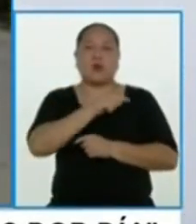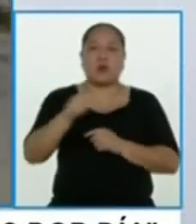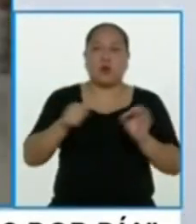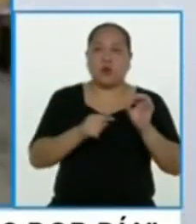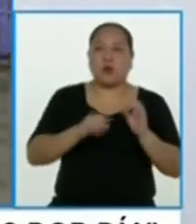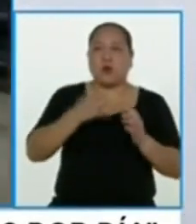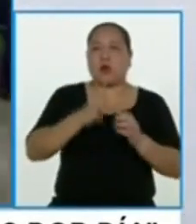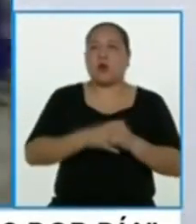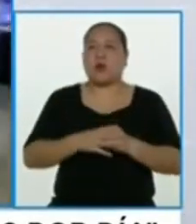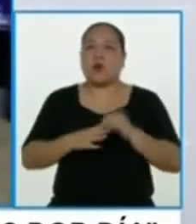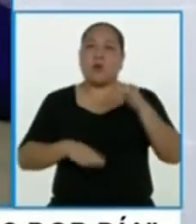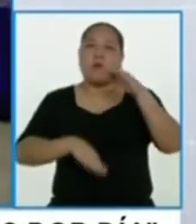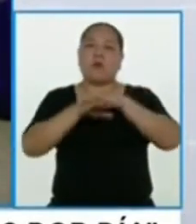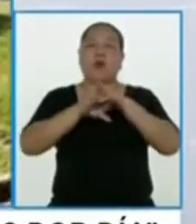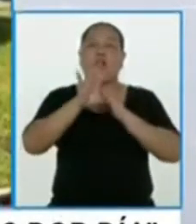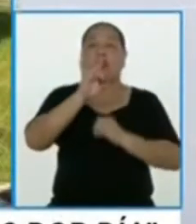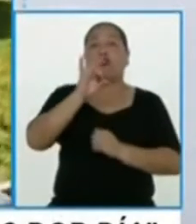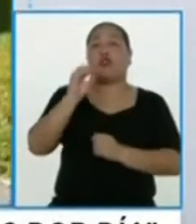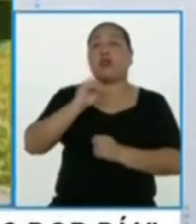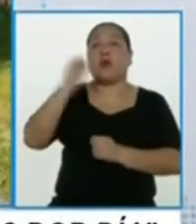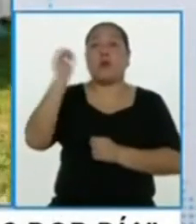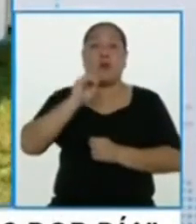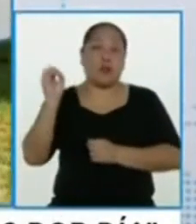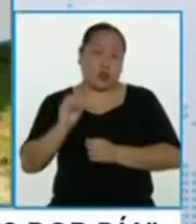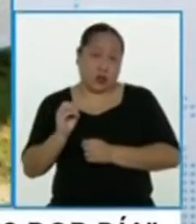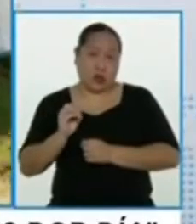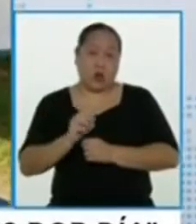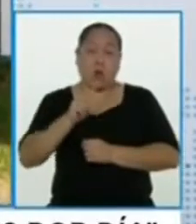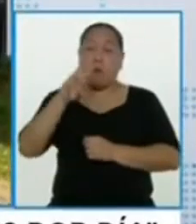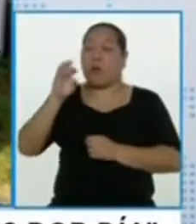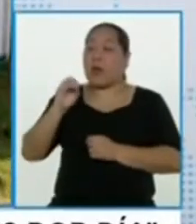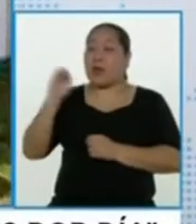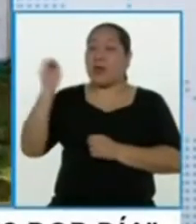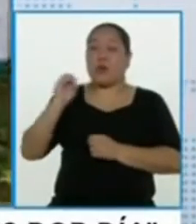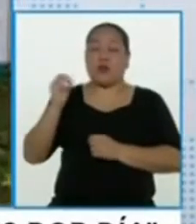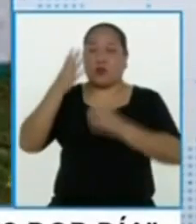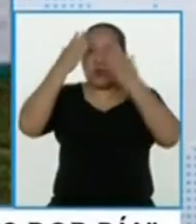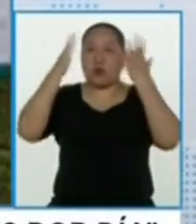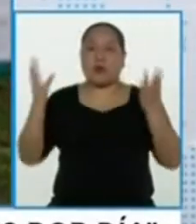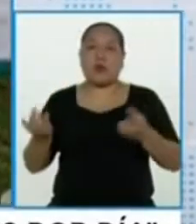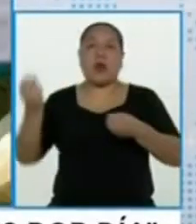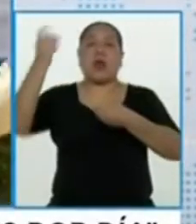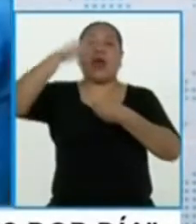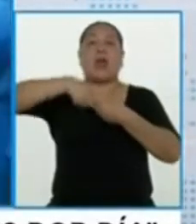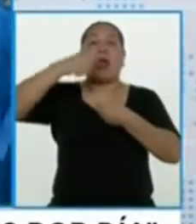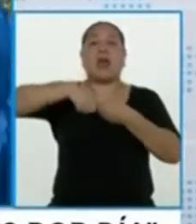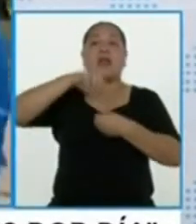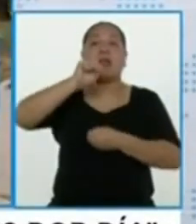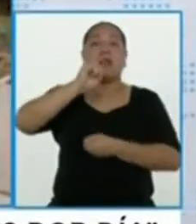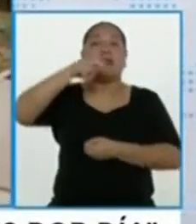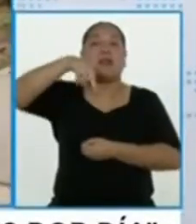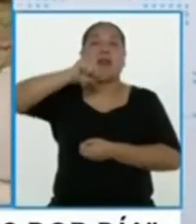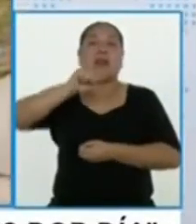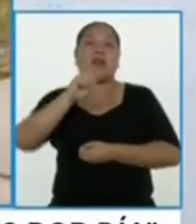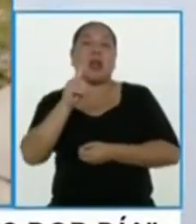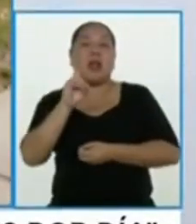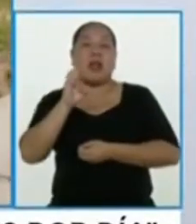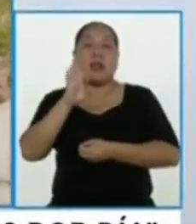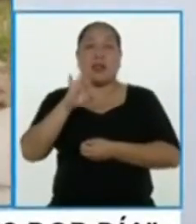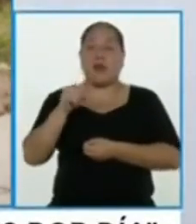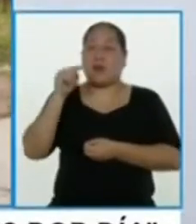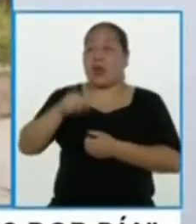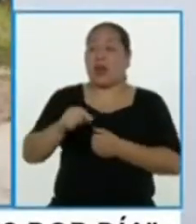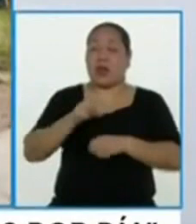cobertura que en el mejor de los casos llega al 80% a nivel nacional. Hay un 20% que no se documenta en SINADEP. Claro, y además que hay regiones que están con